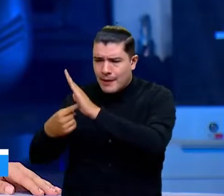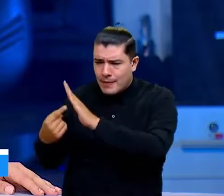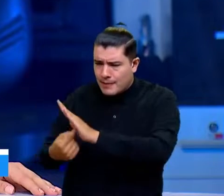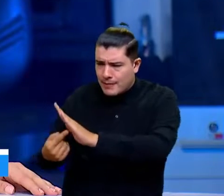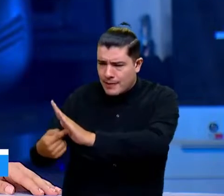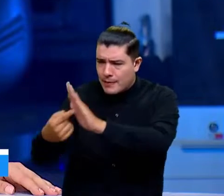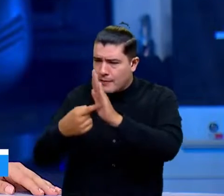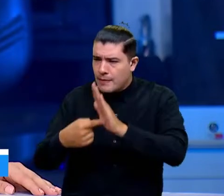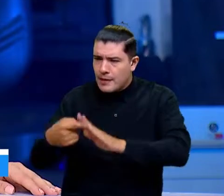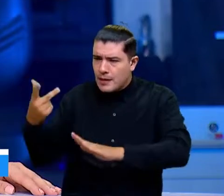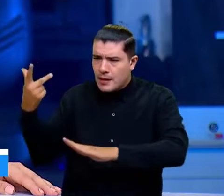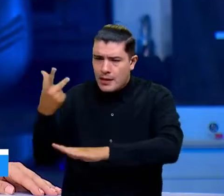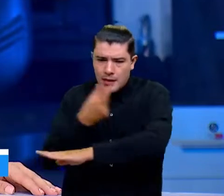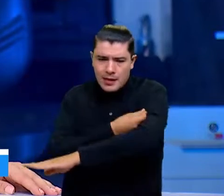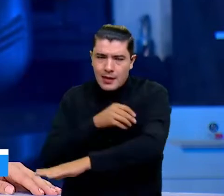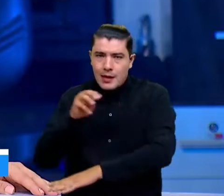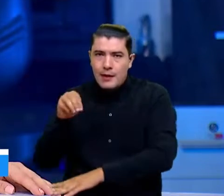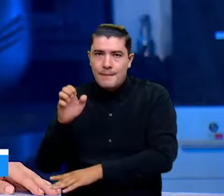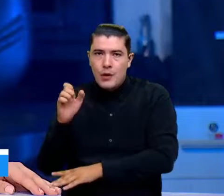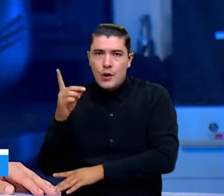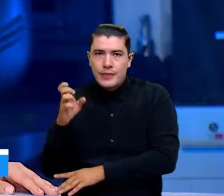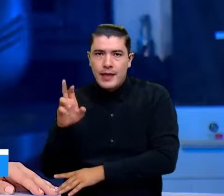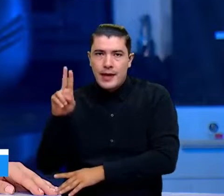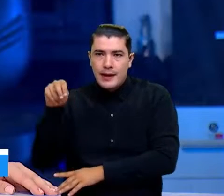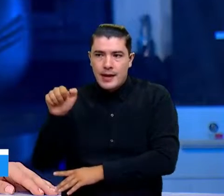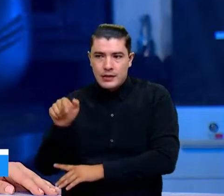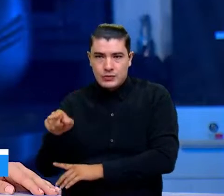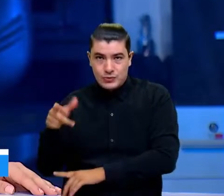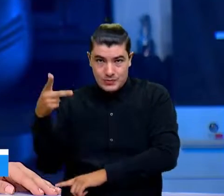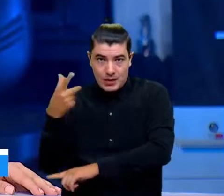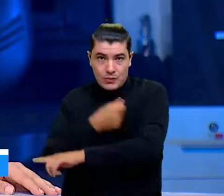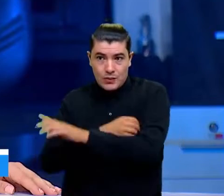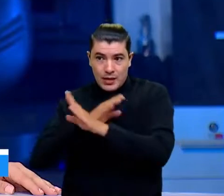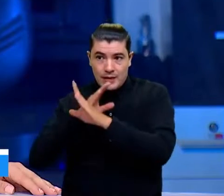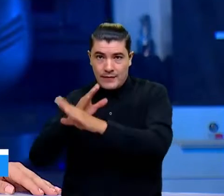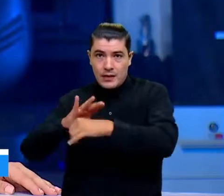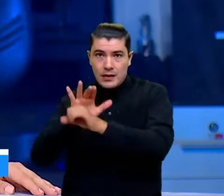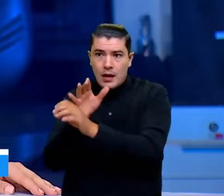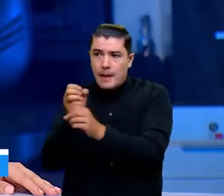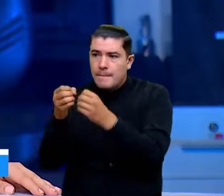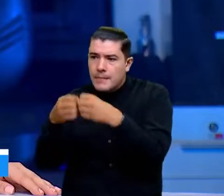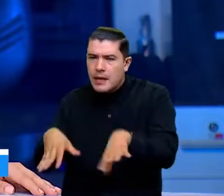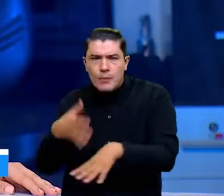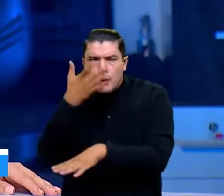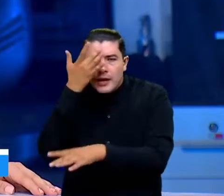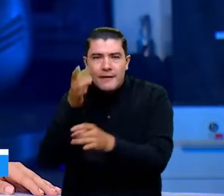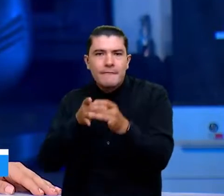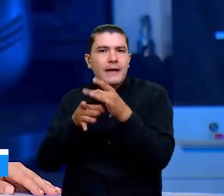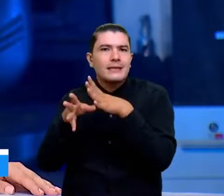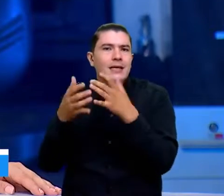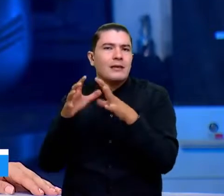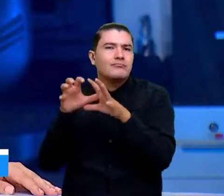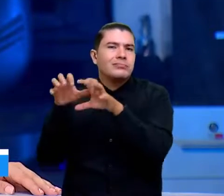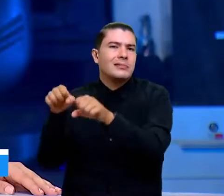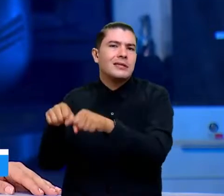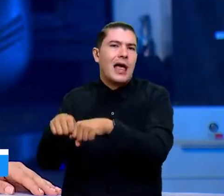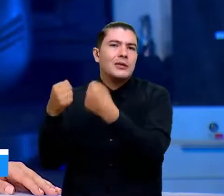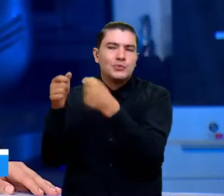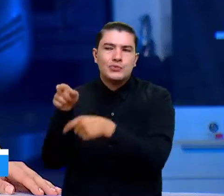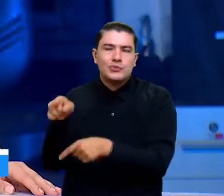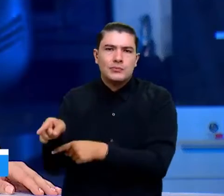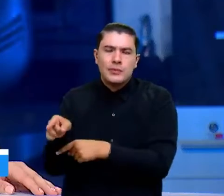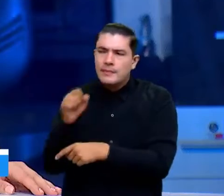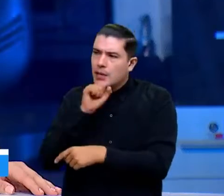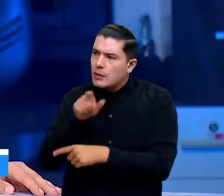el COVID-19 se pierdan. Allí está Yuraima Rivera con esta información importante. Yuraima, ¿cuántas dosis están a punto